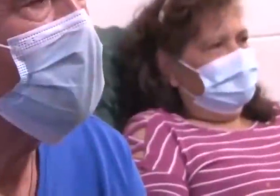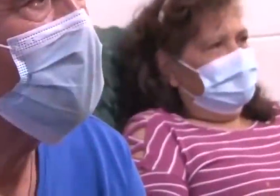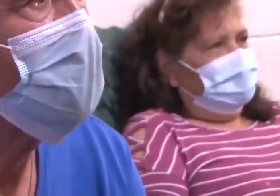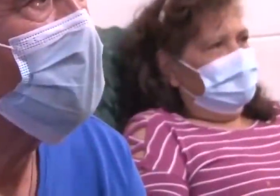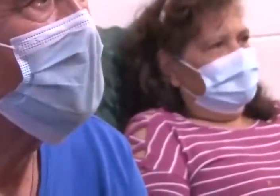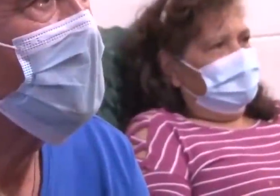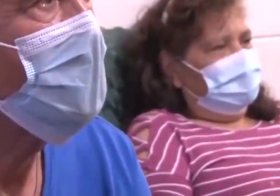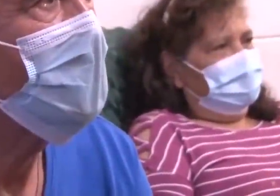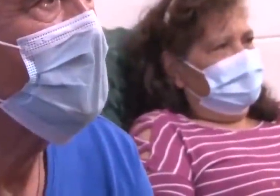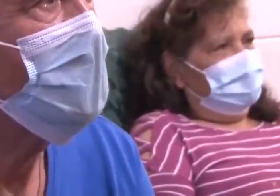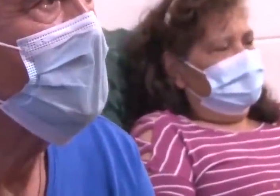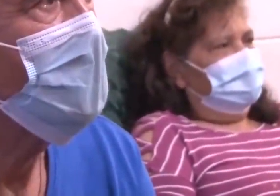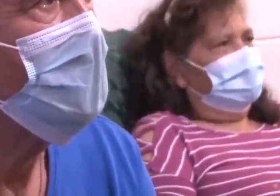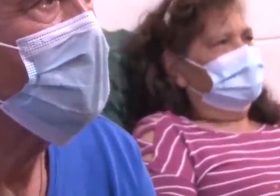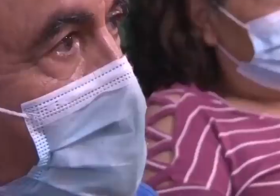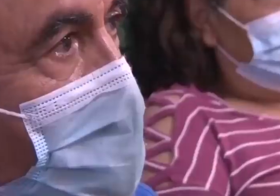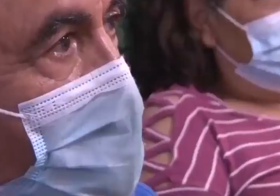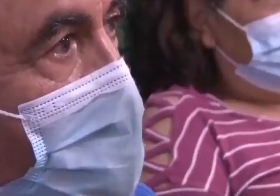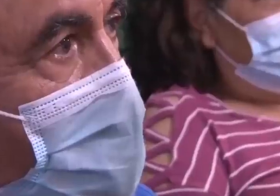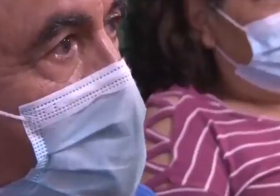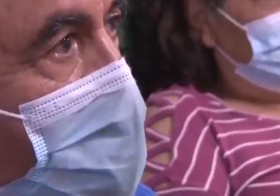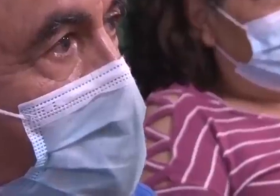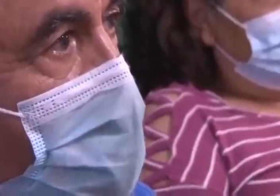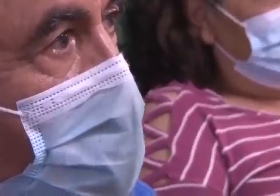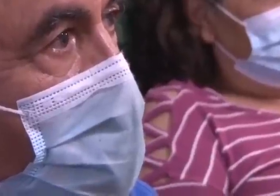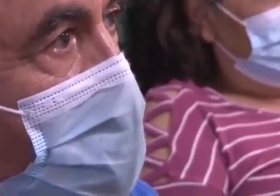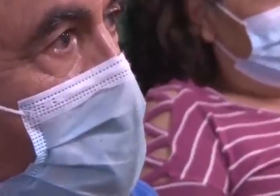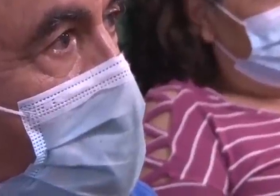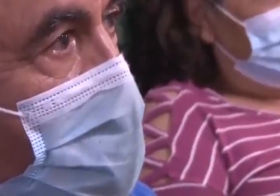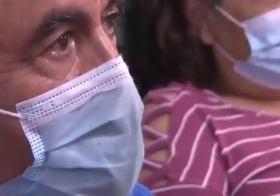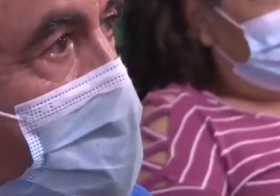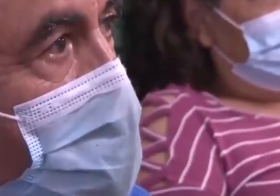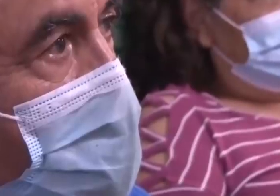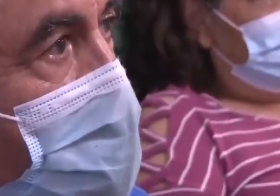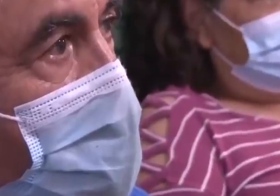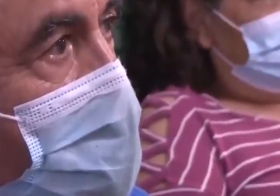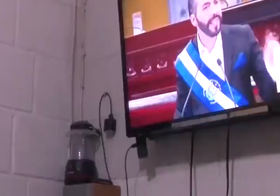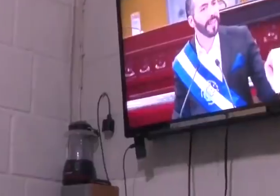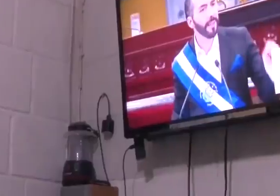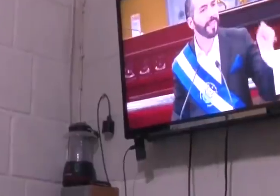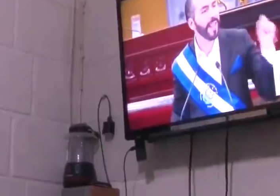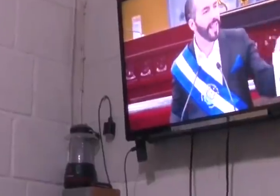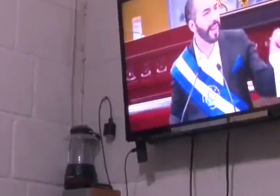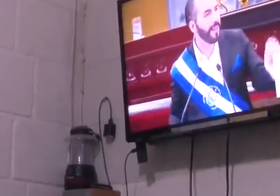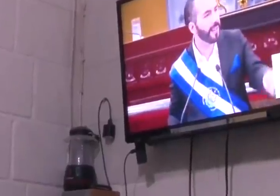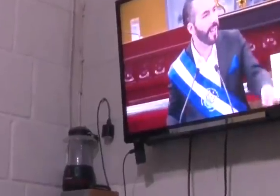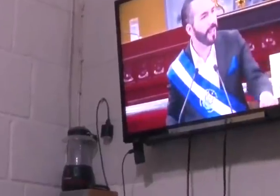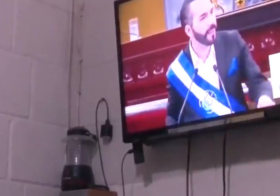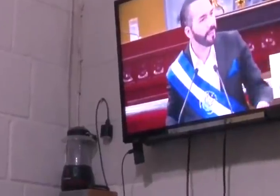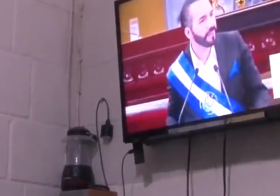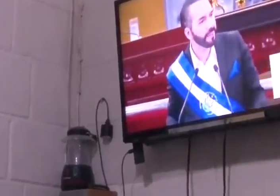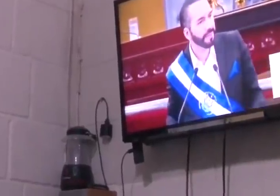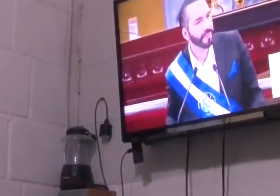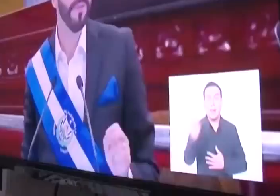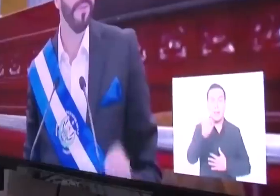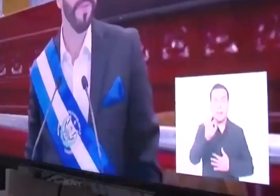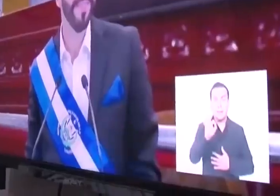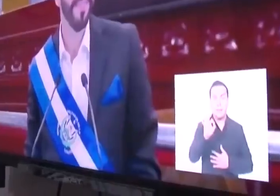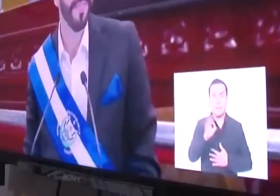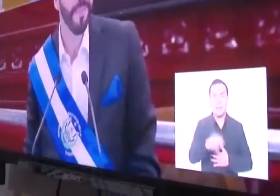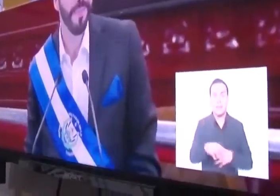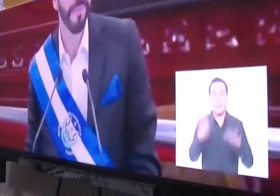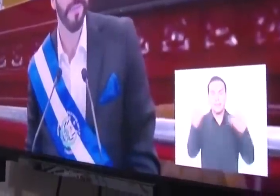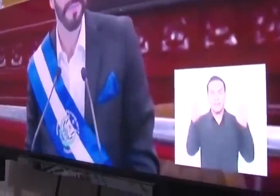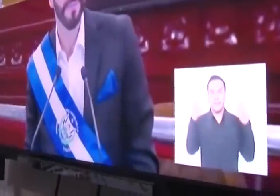familia también está convencida de que los cambios continuarán dándose y por ello se comprometen en apoyar al presidente en allí en bucle para que se